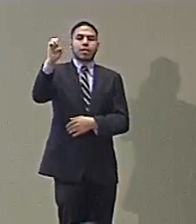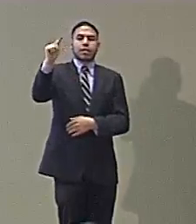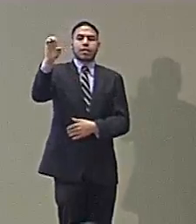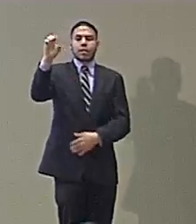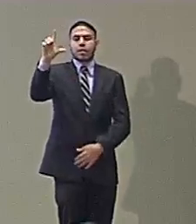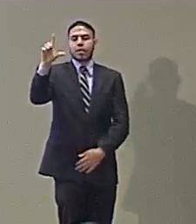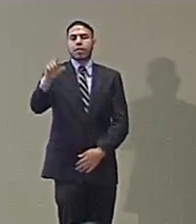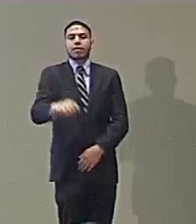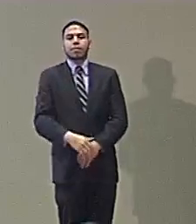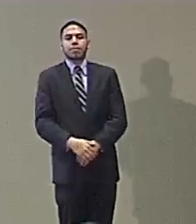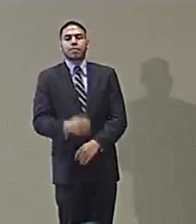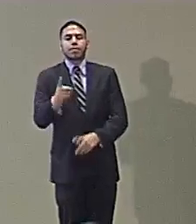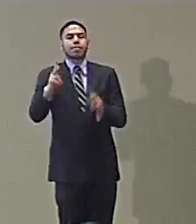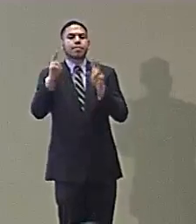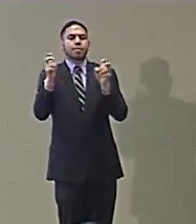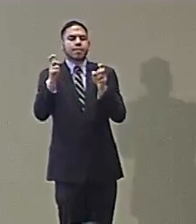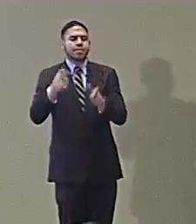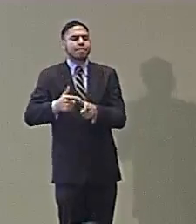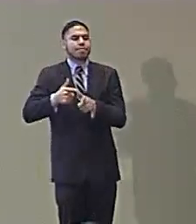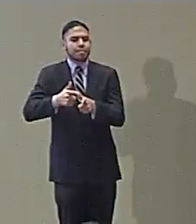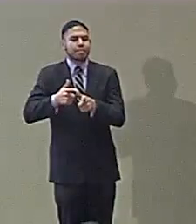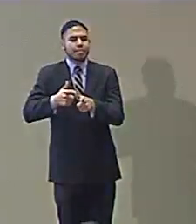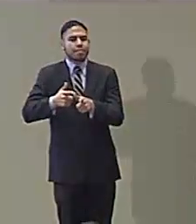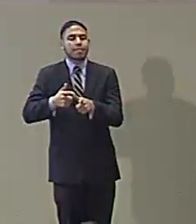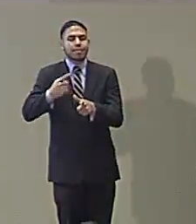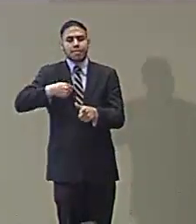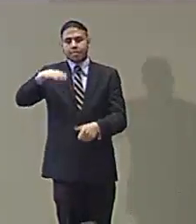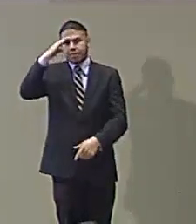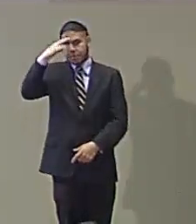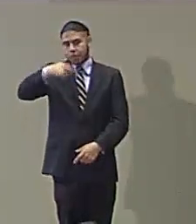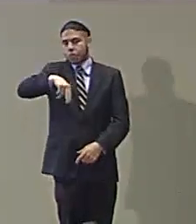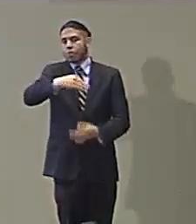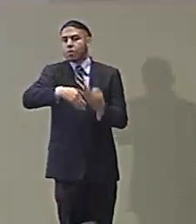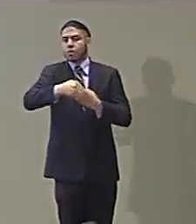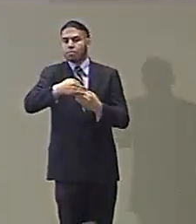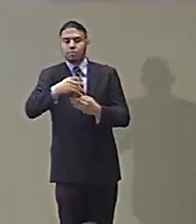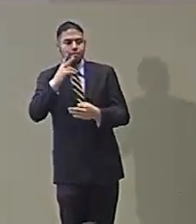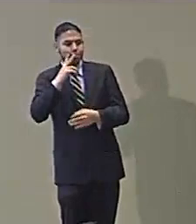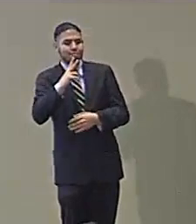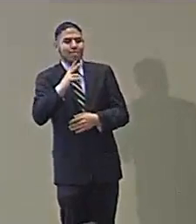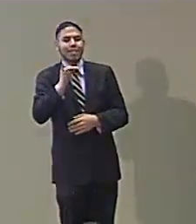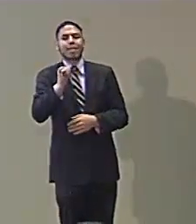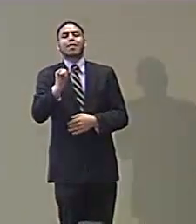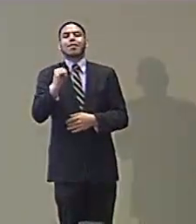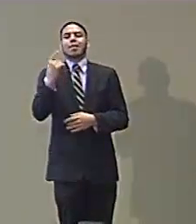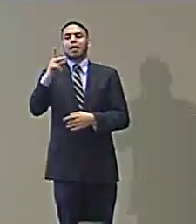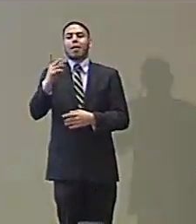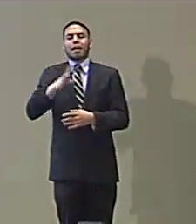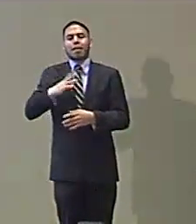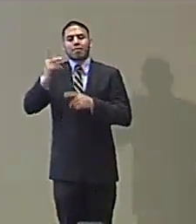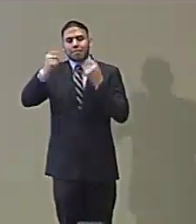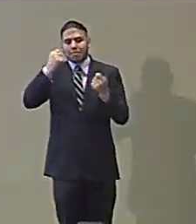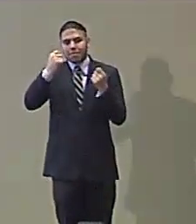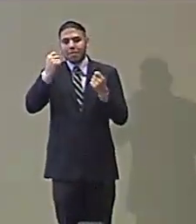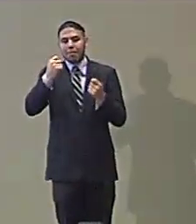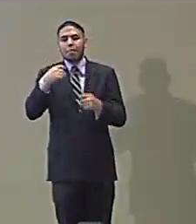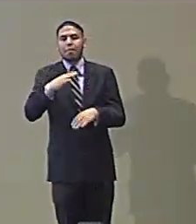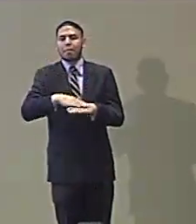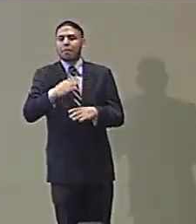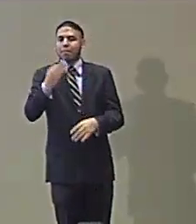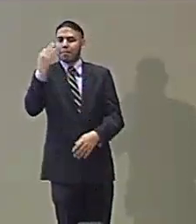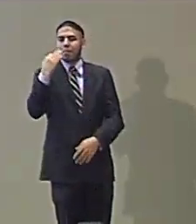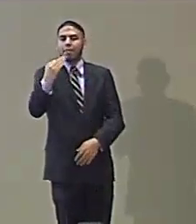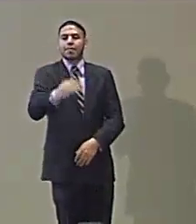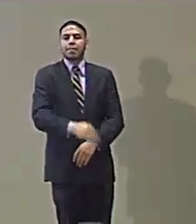sobre los temas a seguir dejaste pensando a todos los turoperadores pero tranquilos hay turismo para rato y